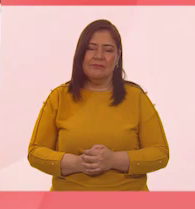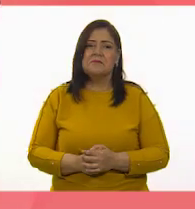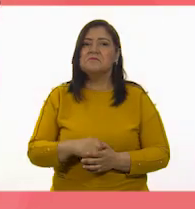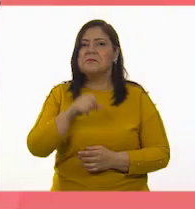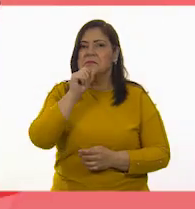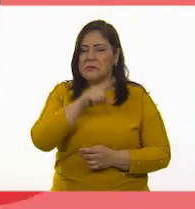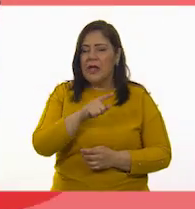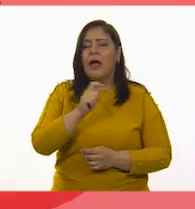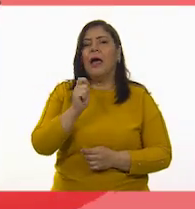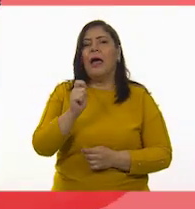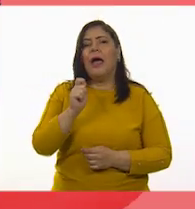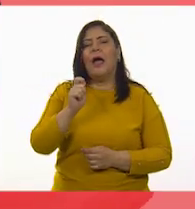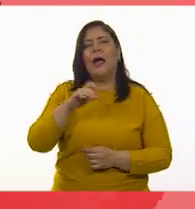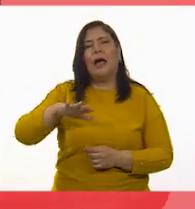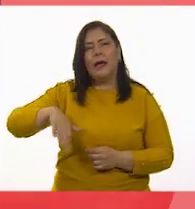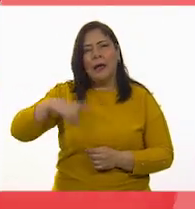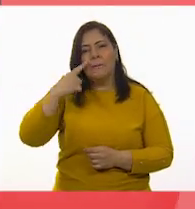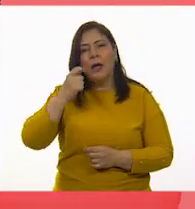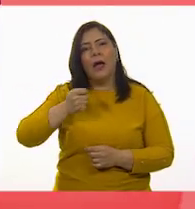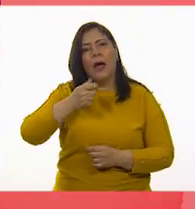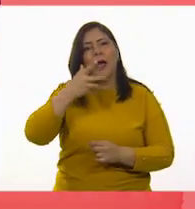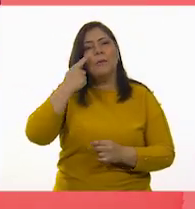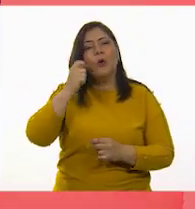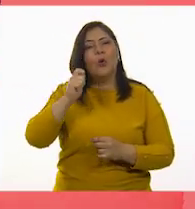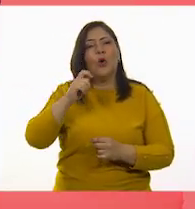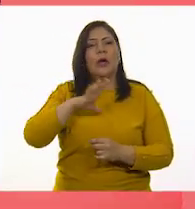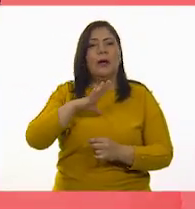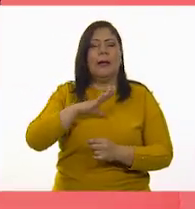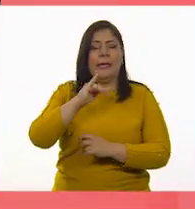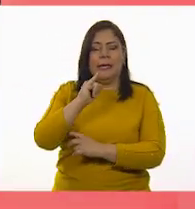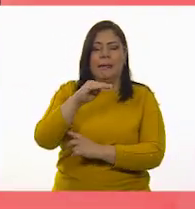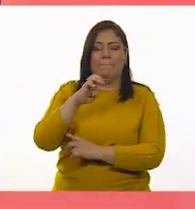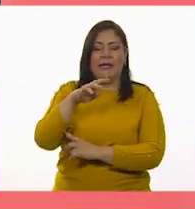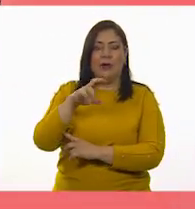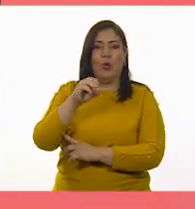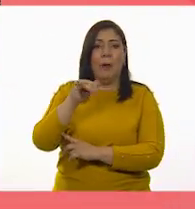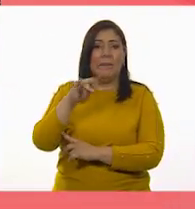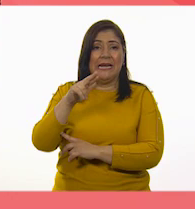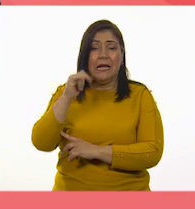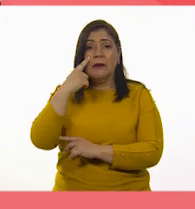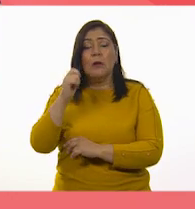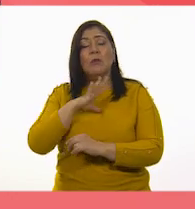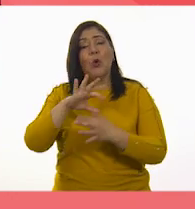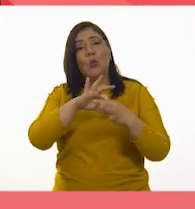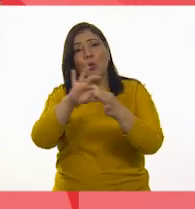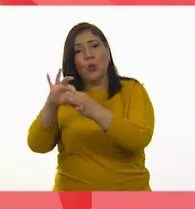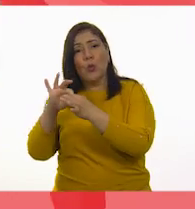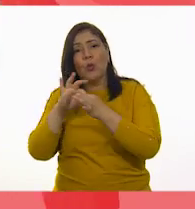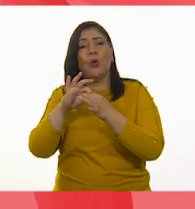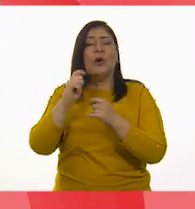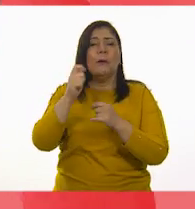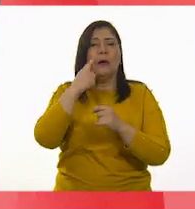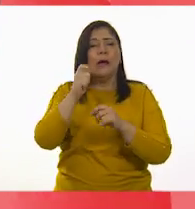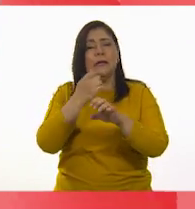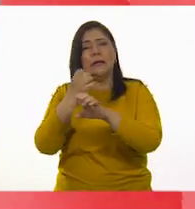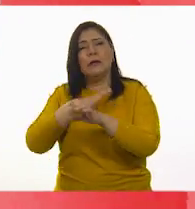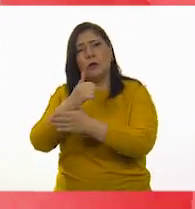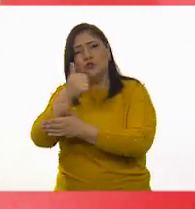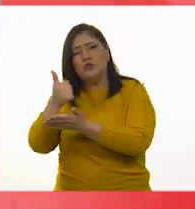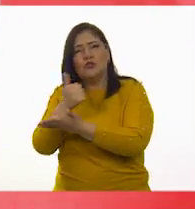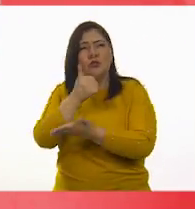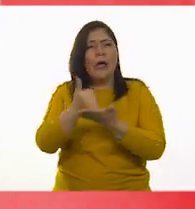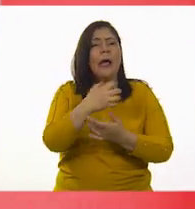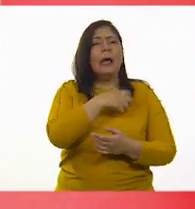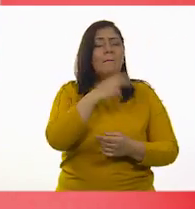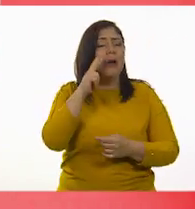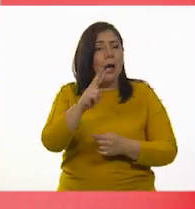También fue reconocida recientemente como la Capital Iberoamericana de la Cultura 2021 por la Unión de Ciudades Capitales Iberoamericanas. Esto no es difícil de imaginárselo,